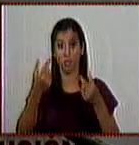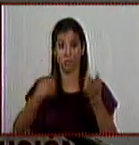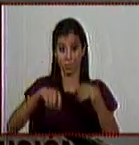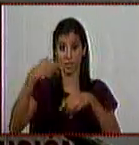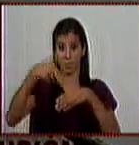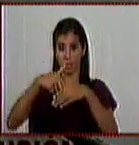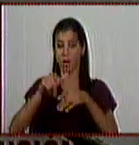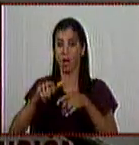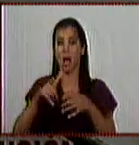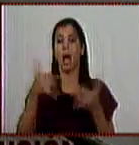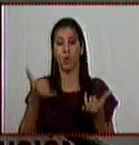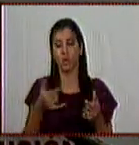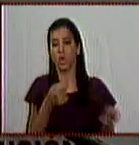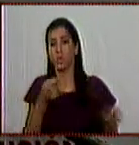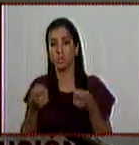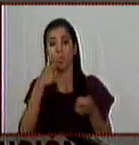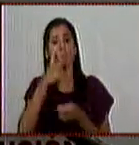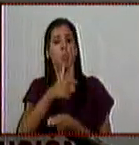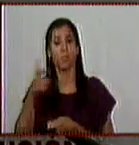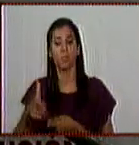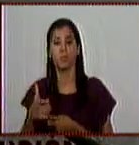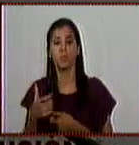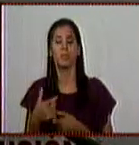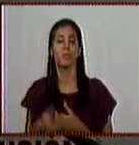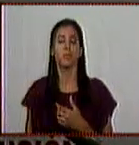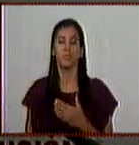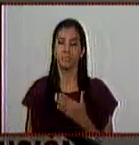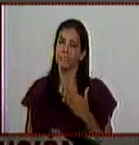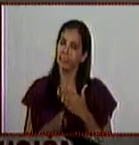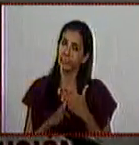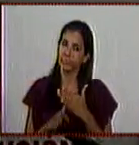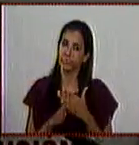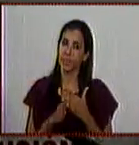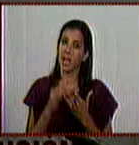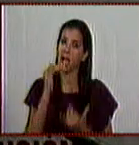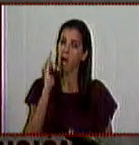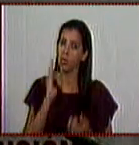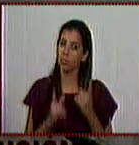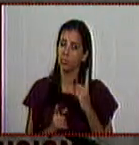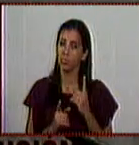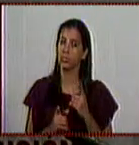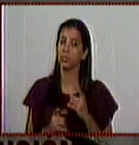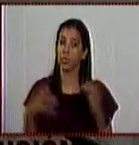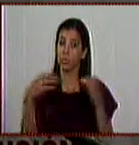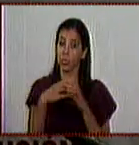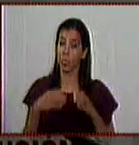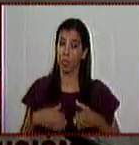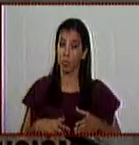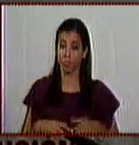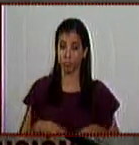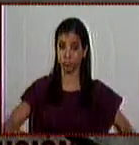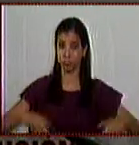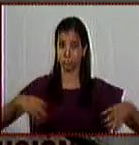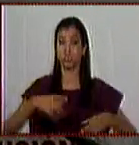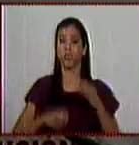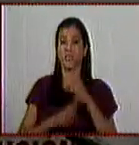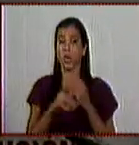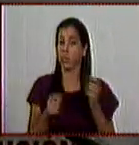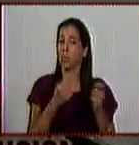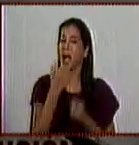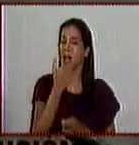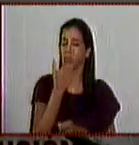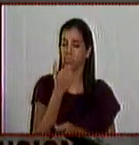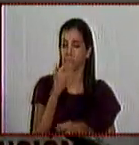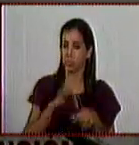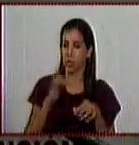las oligarquías todavía no medr de la renta petrolera pero no tienen el control y ahí